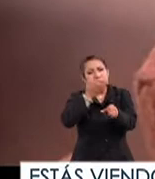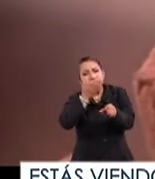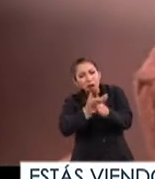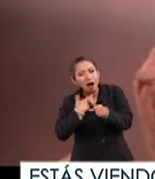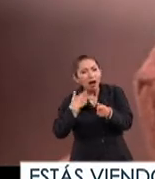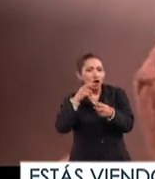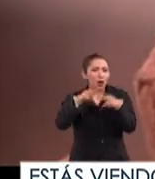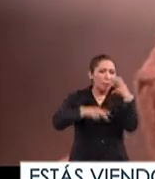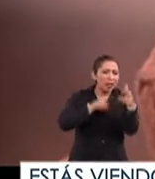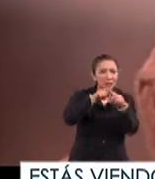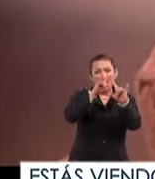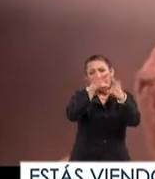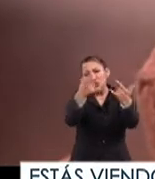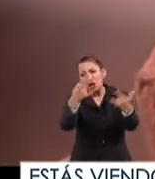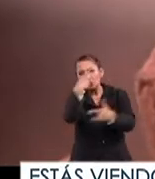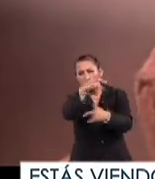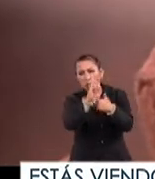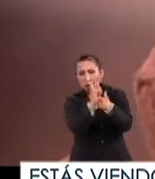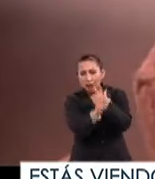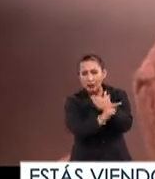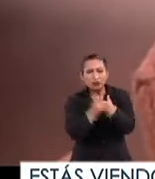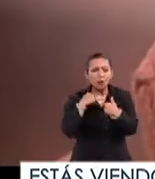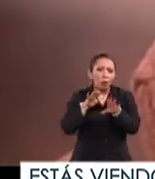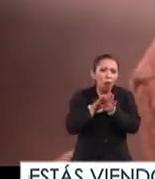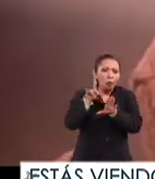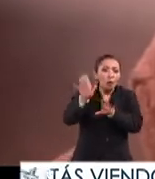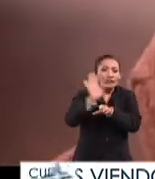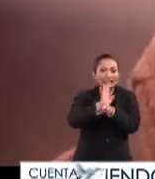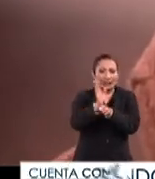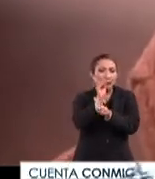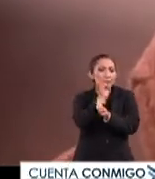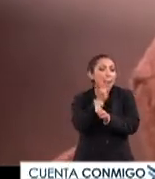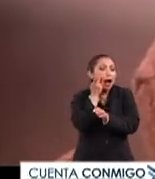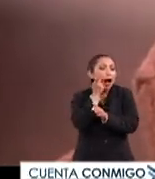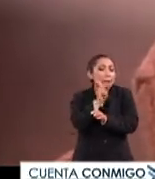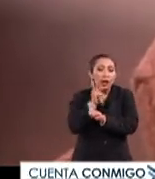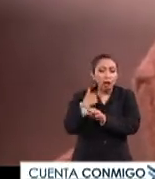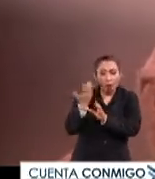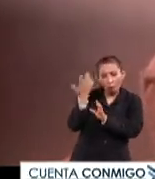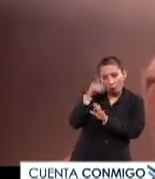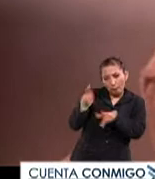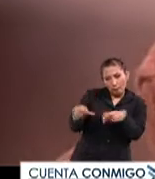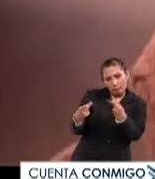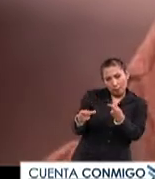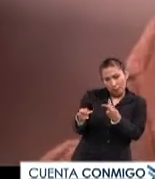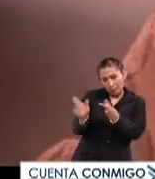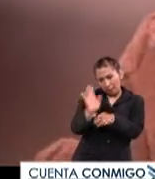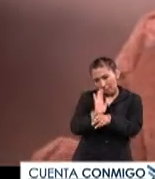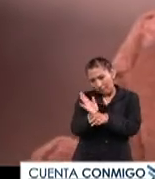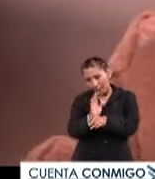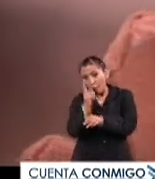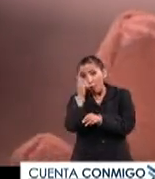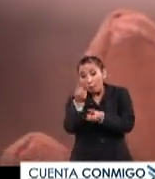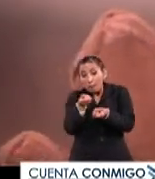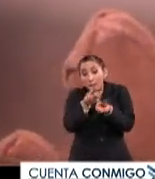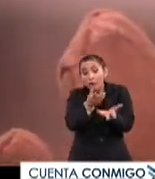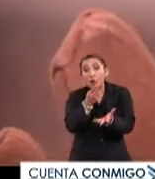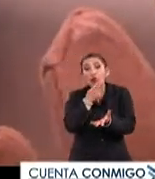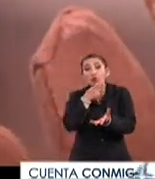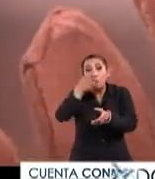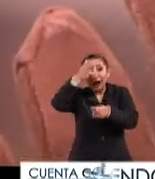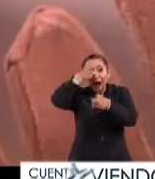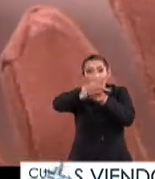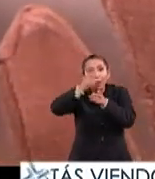entre una gran variedad de historias que le permitieron combinar el cine experimental con la fórmula comercial. Uno de sus aportes fue el uso